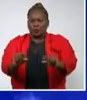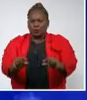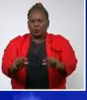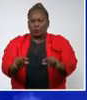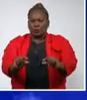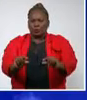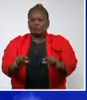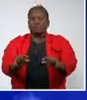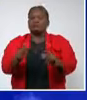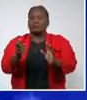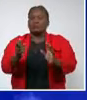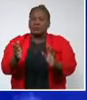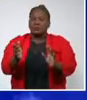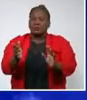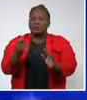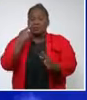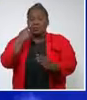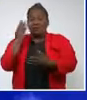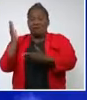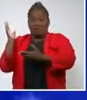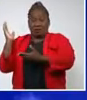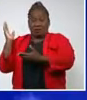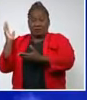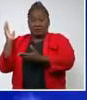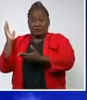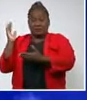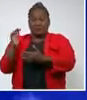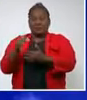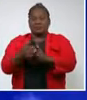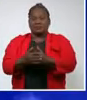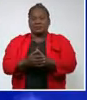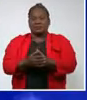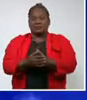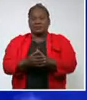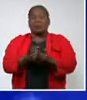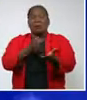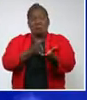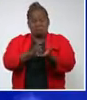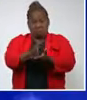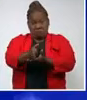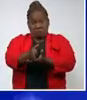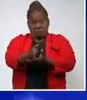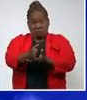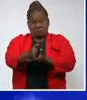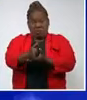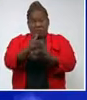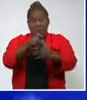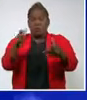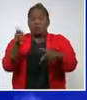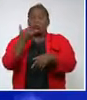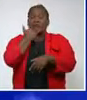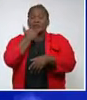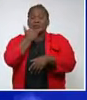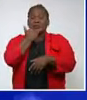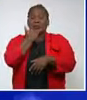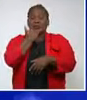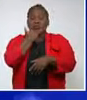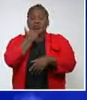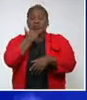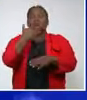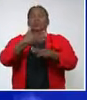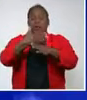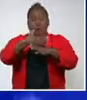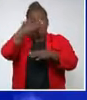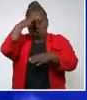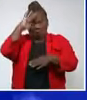se puede apreciar ahí. De todas formas, se mantienen con las mayores tasas de incidencia Santiago de